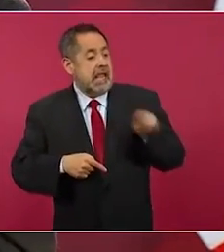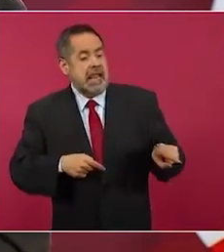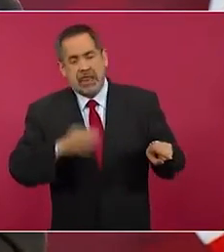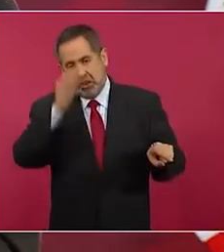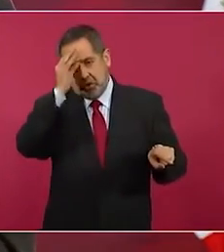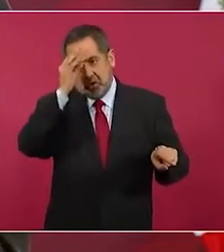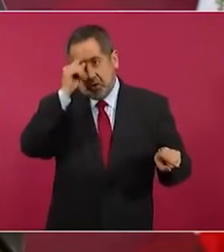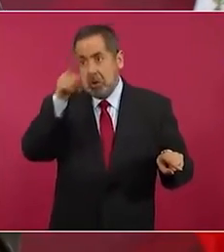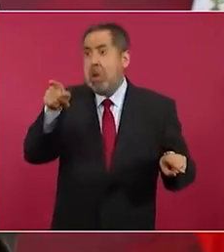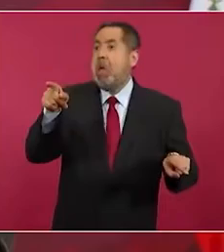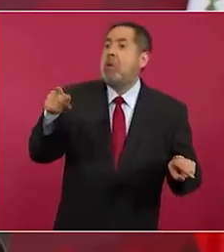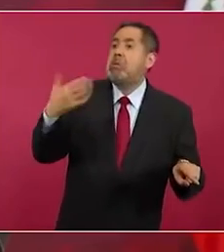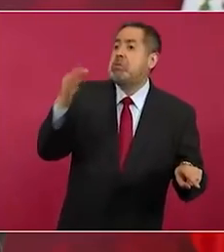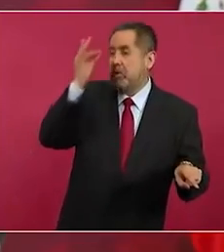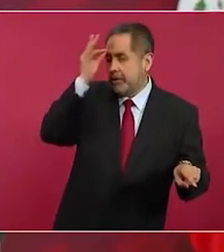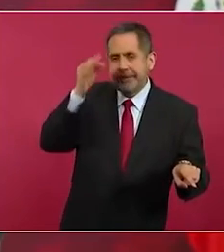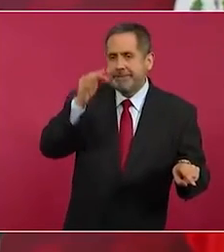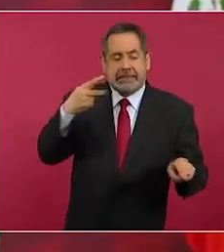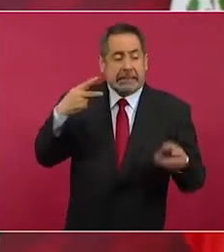tonto.